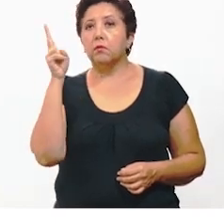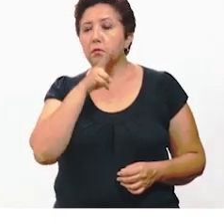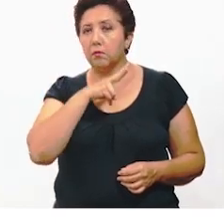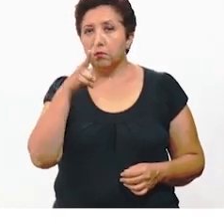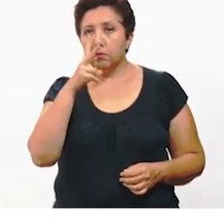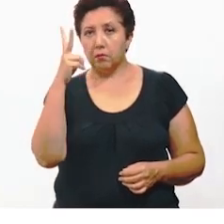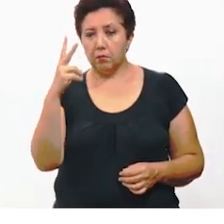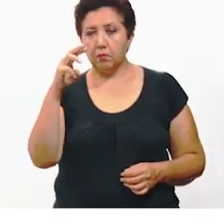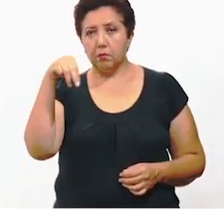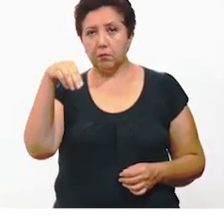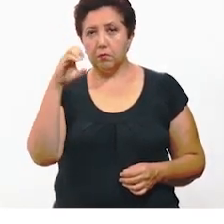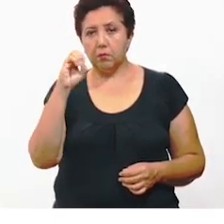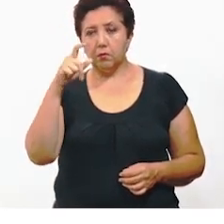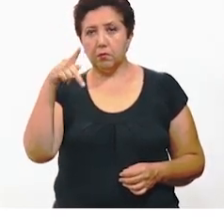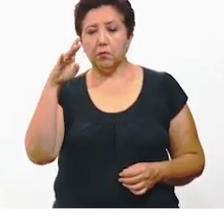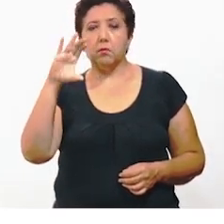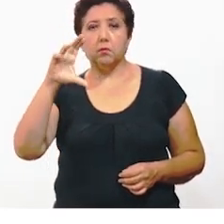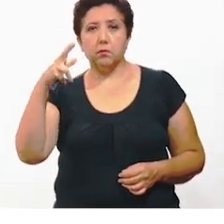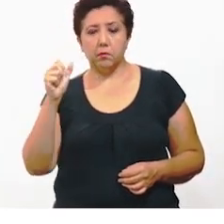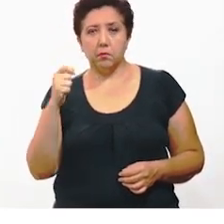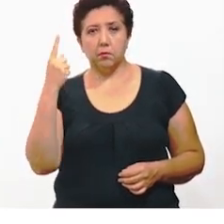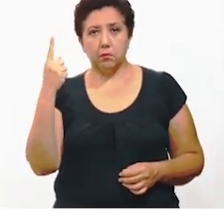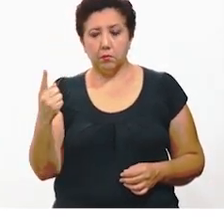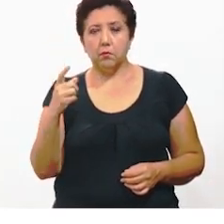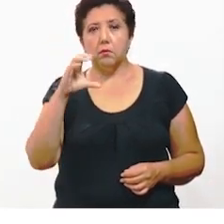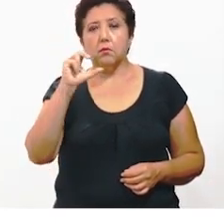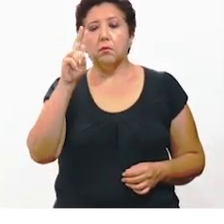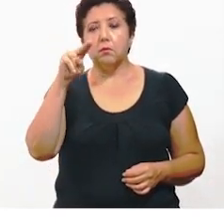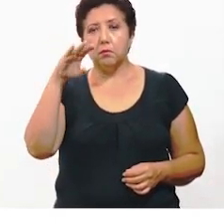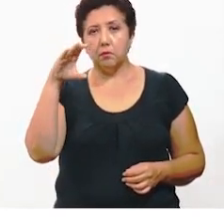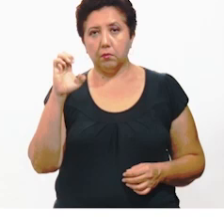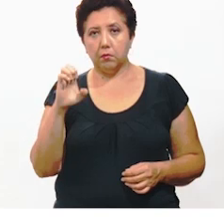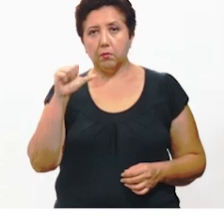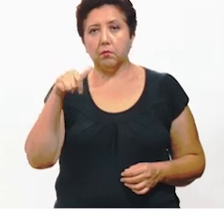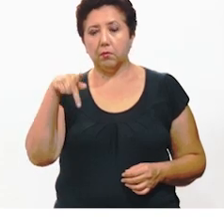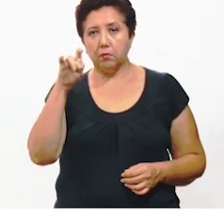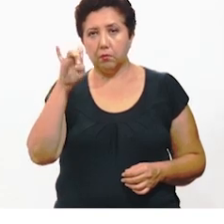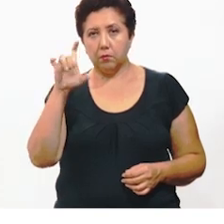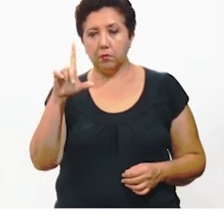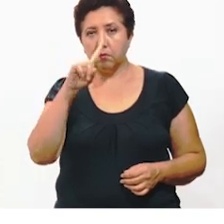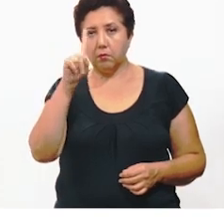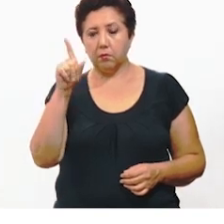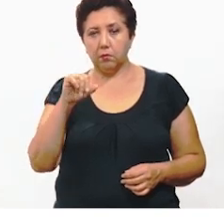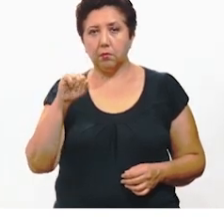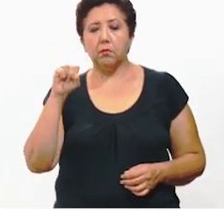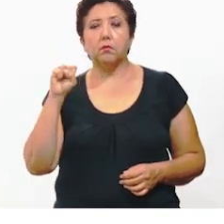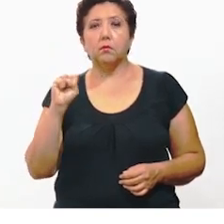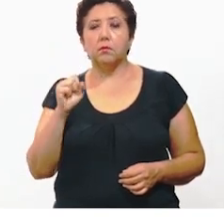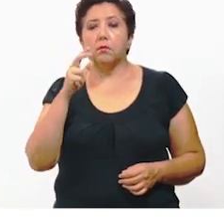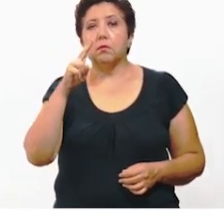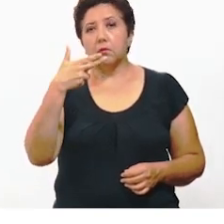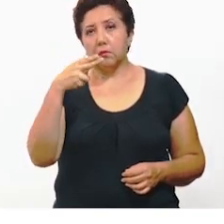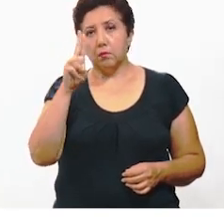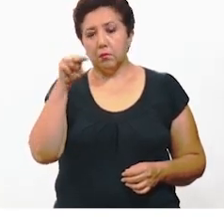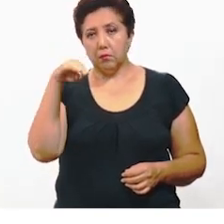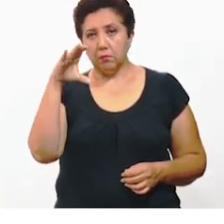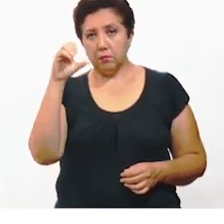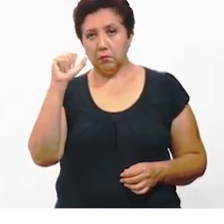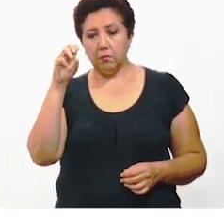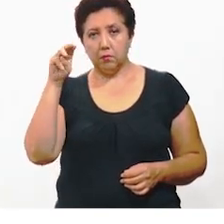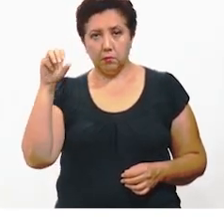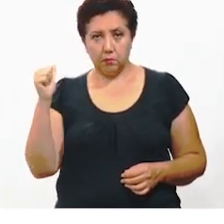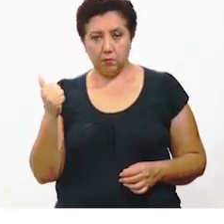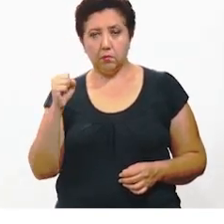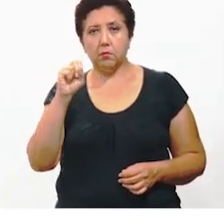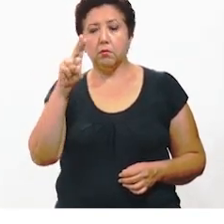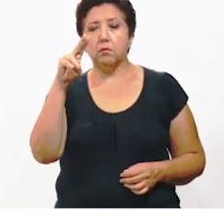Valladolid, 2 en Mocochá y Tinum y 1 en Acanqué, Aquil, Citás, Junucmá, Izamal,